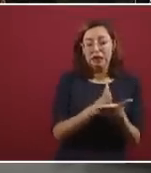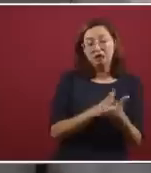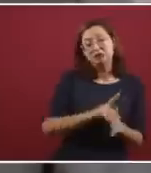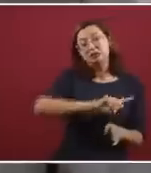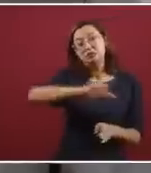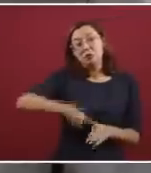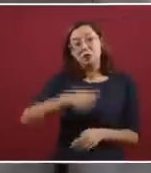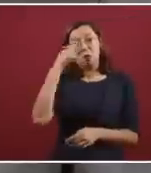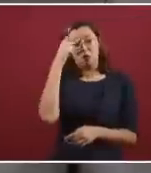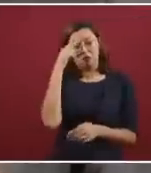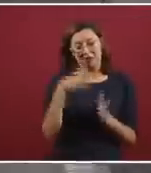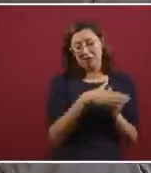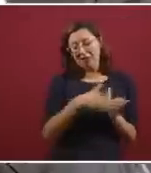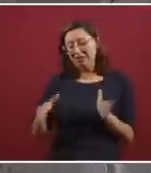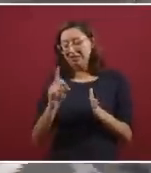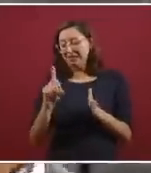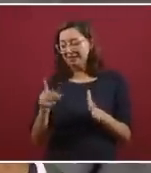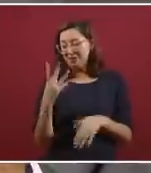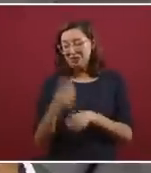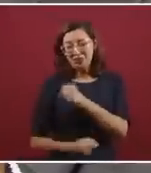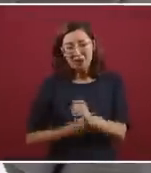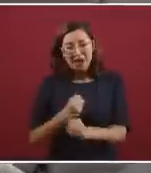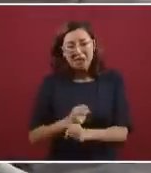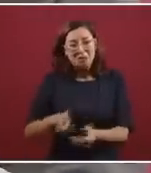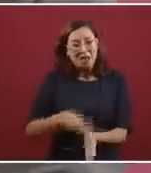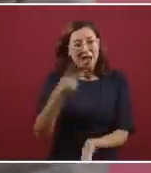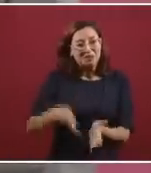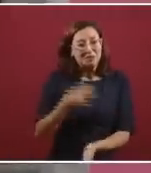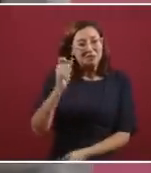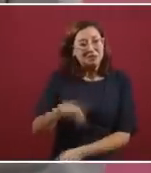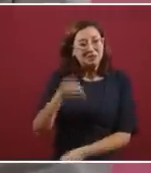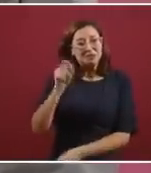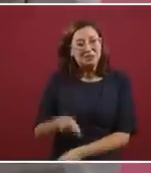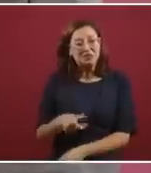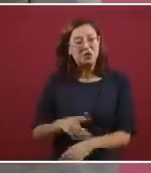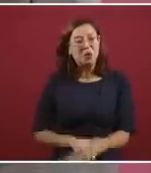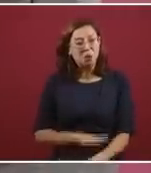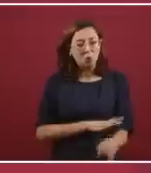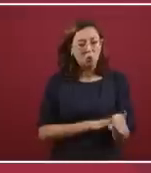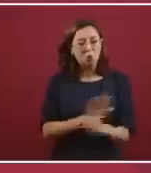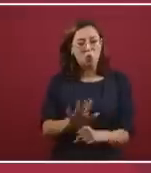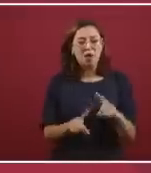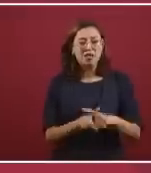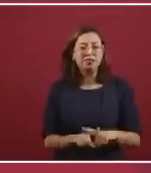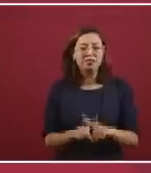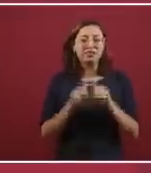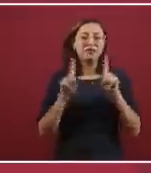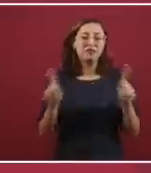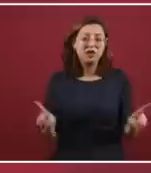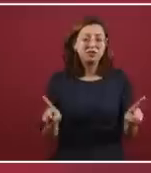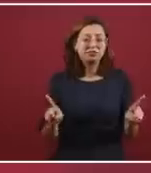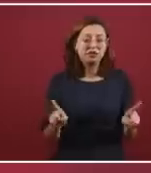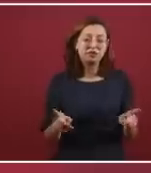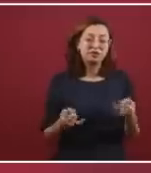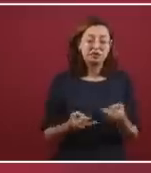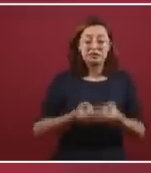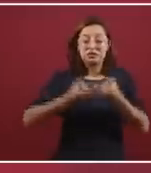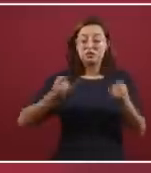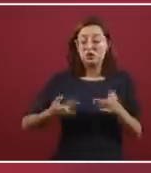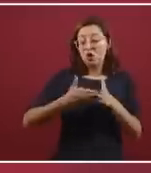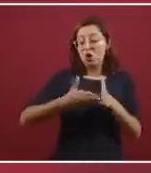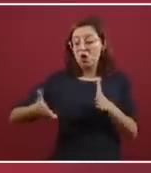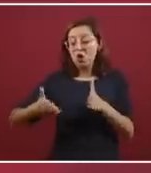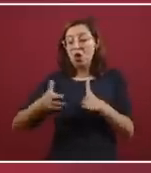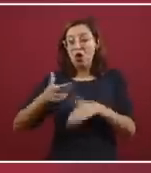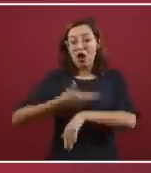años lo único distinto pues la época de la reforma y de la república